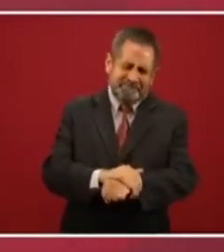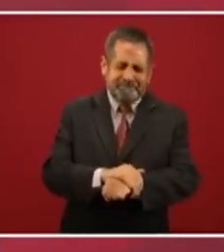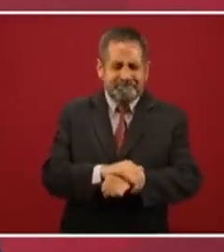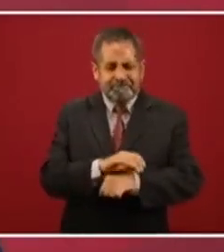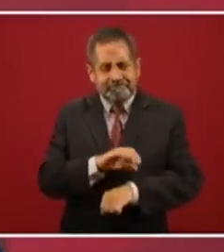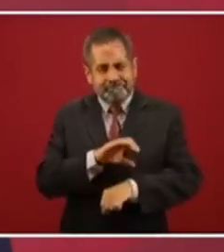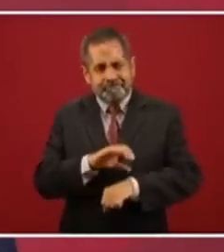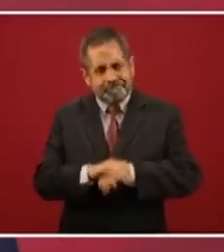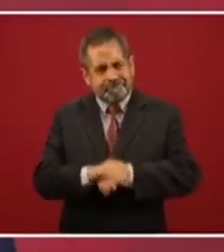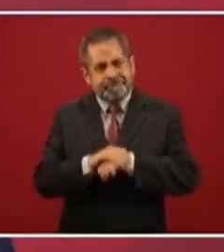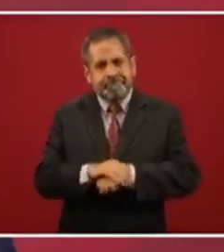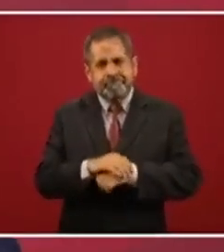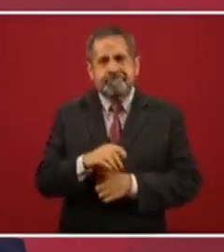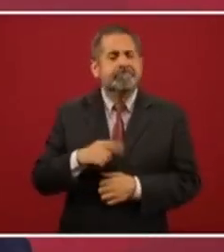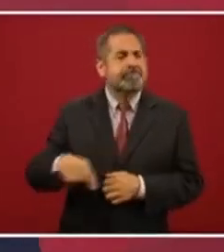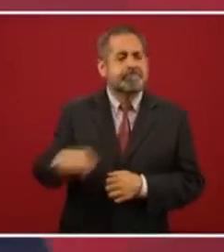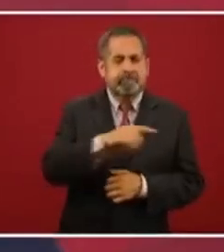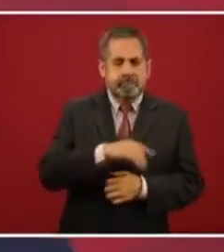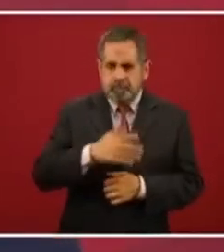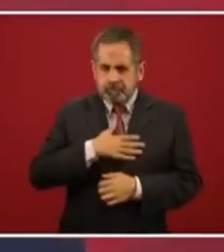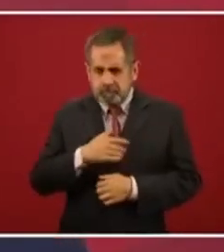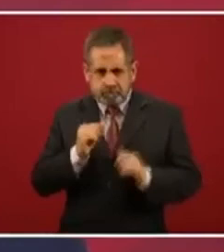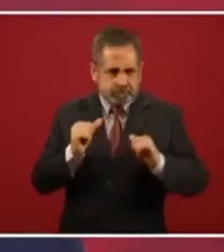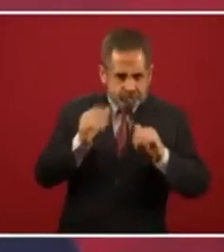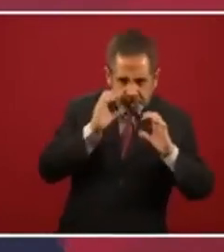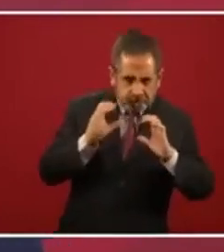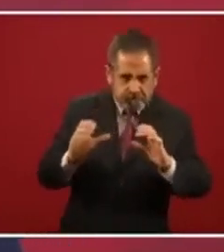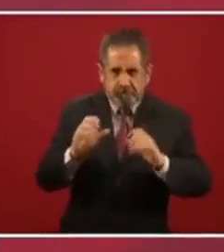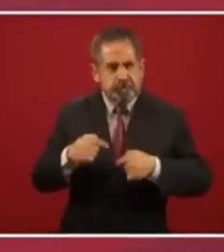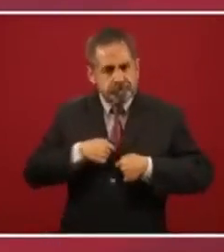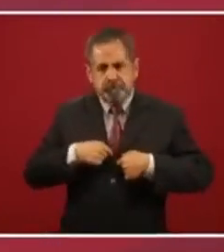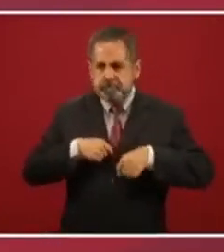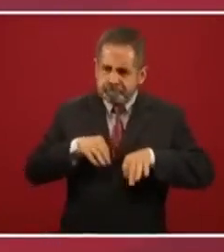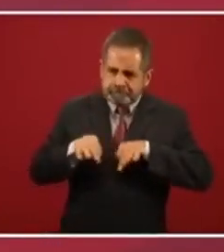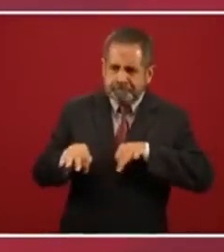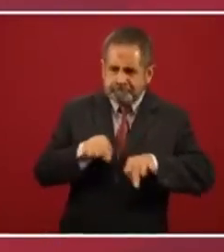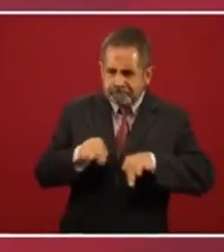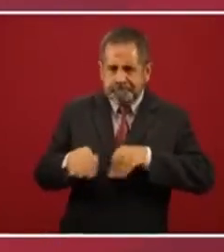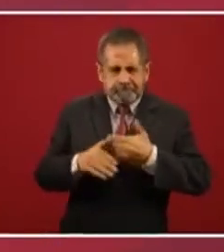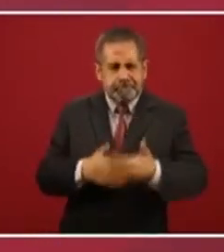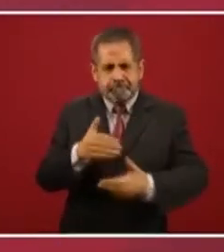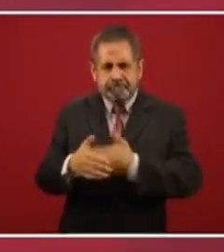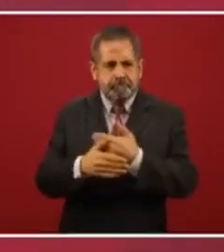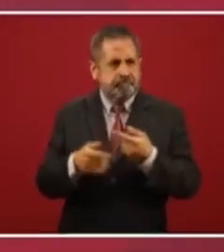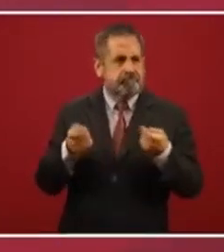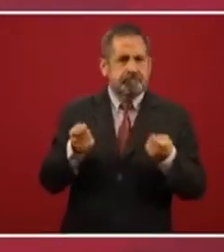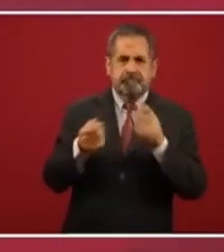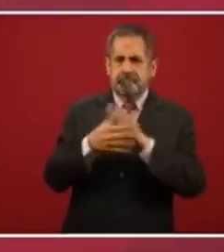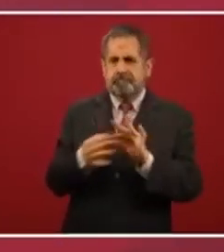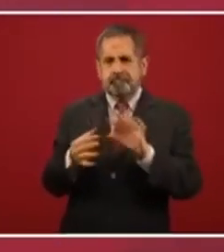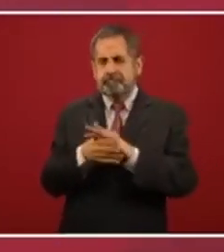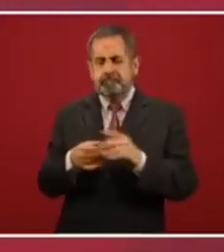voy a estar pendiente, como siempre, trabajando, conduciendo